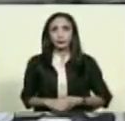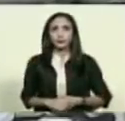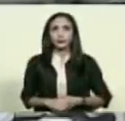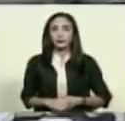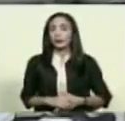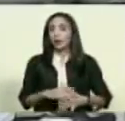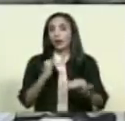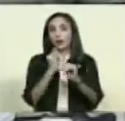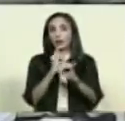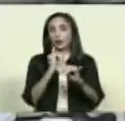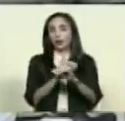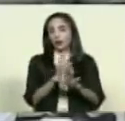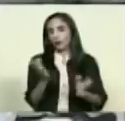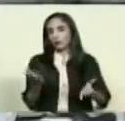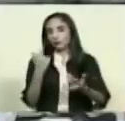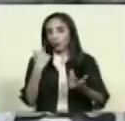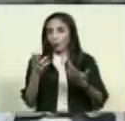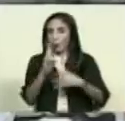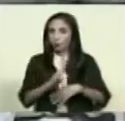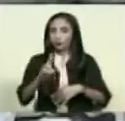incrementar la actividad,